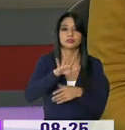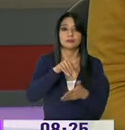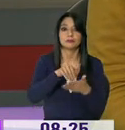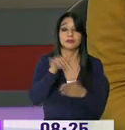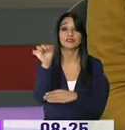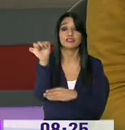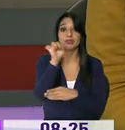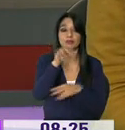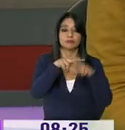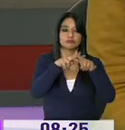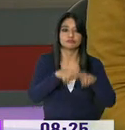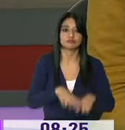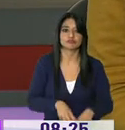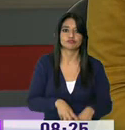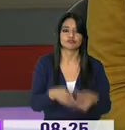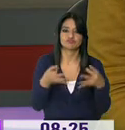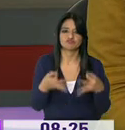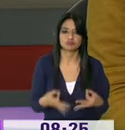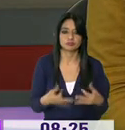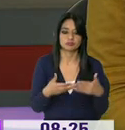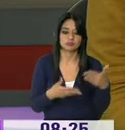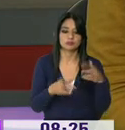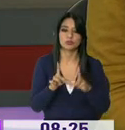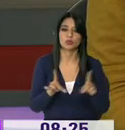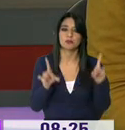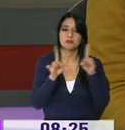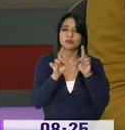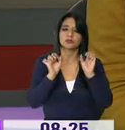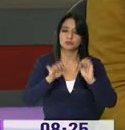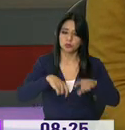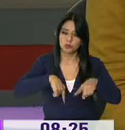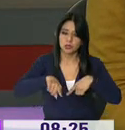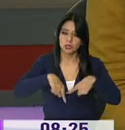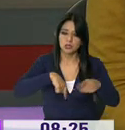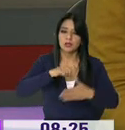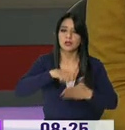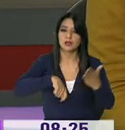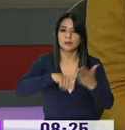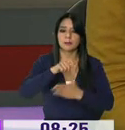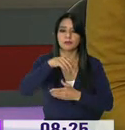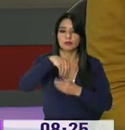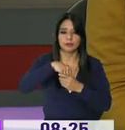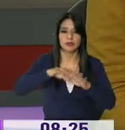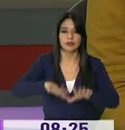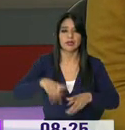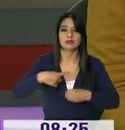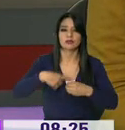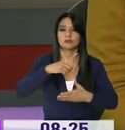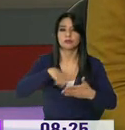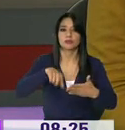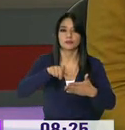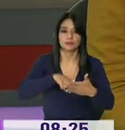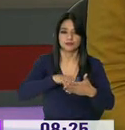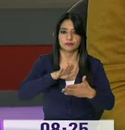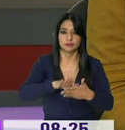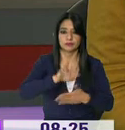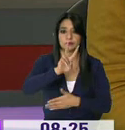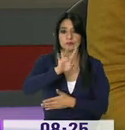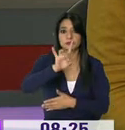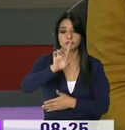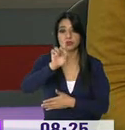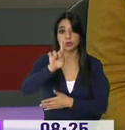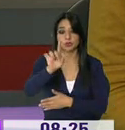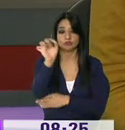fueron revisados para verificar la documentación que les permite circular dentro de la restricción vehicular, dejando